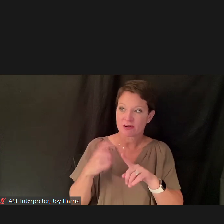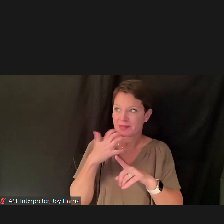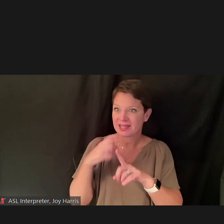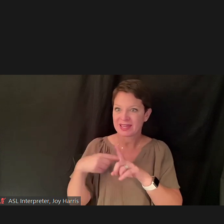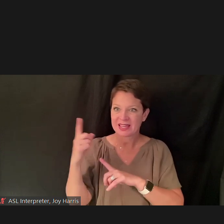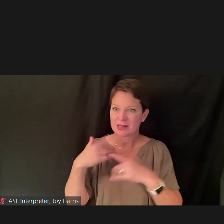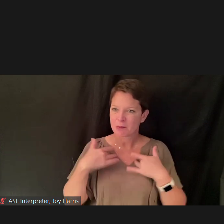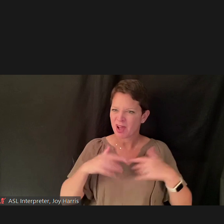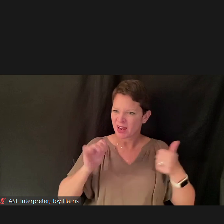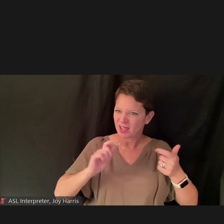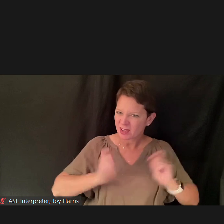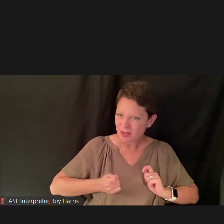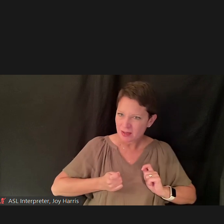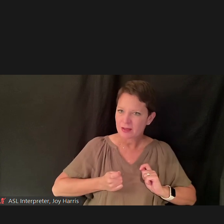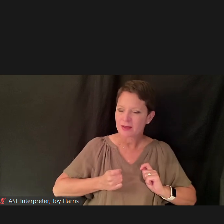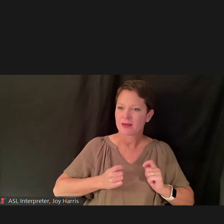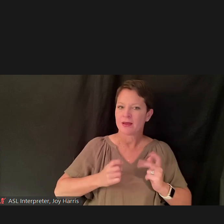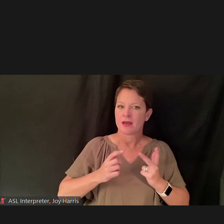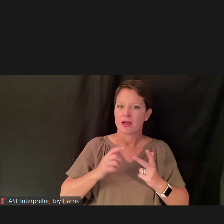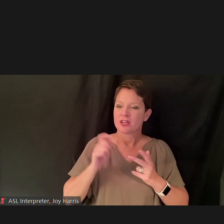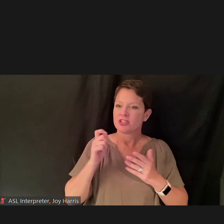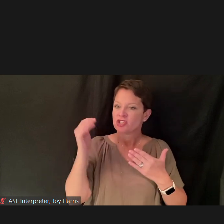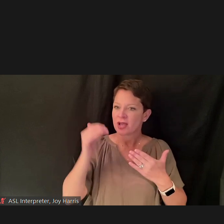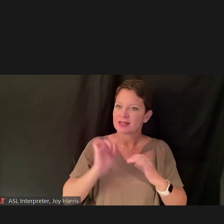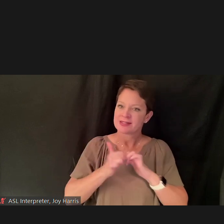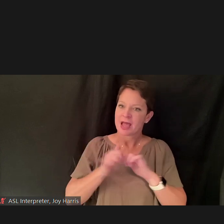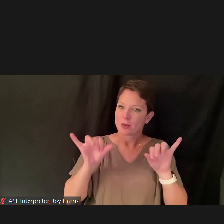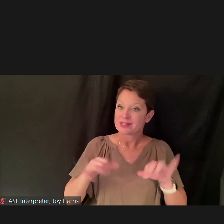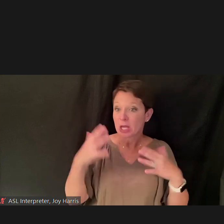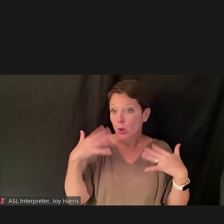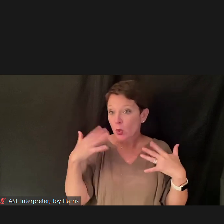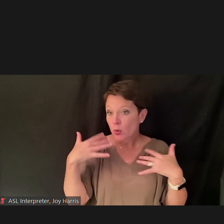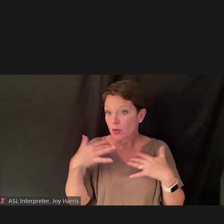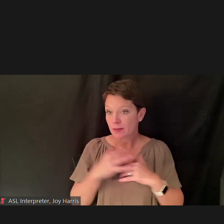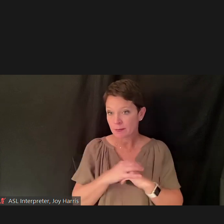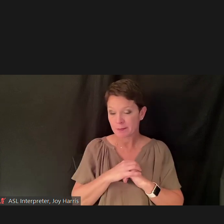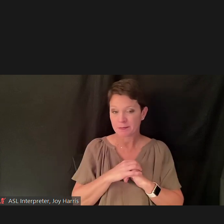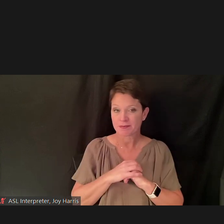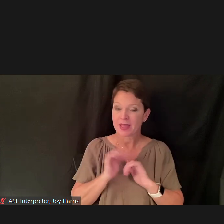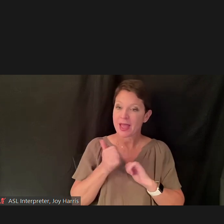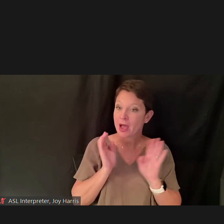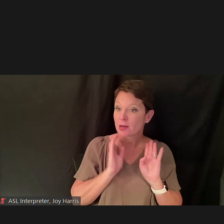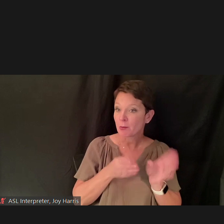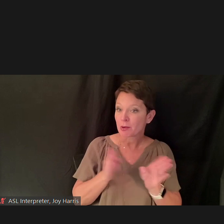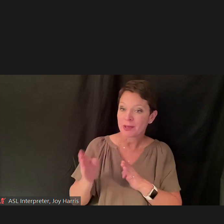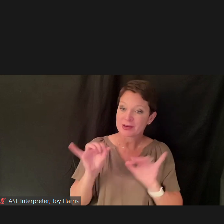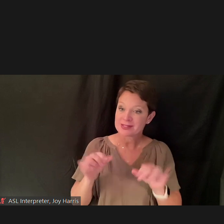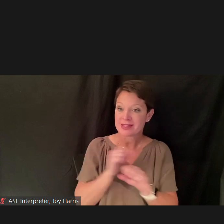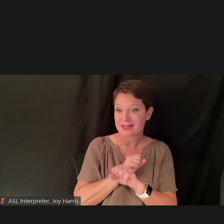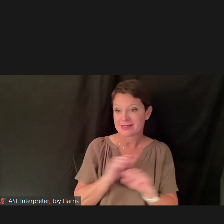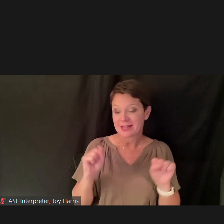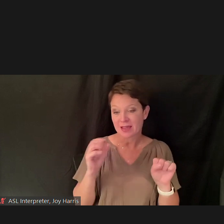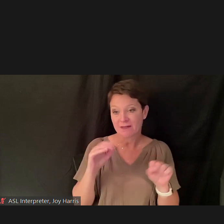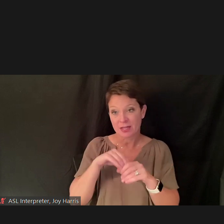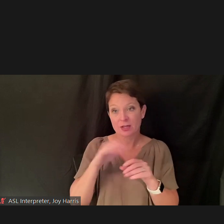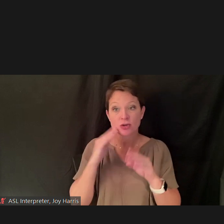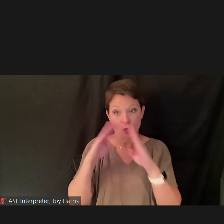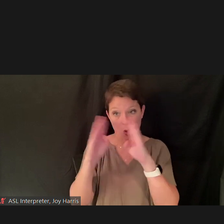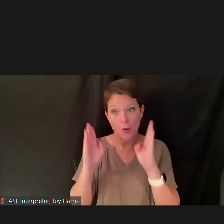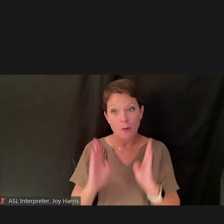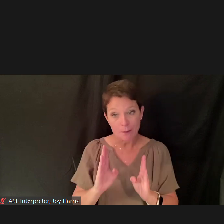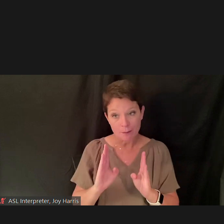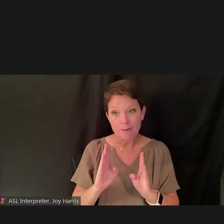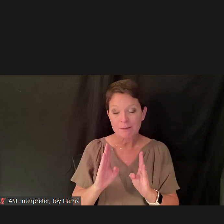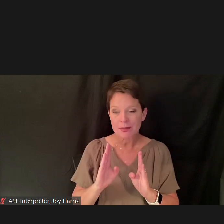altas. Estas listas le muestran lugares donde se puede mantener más fresco,